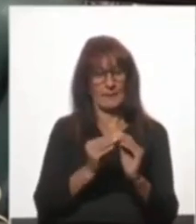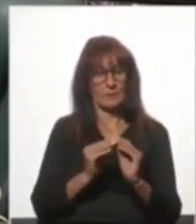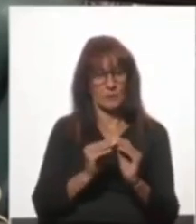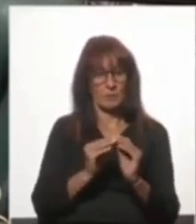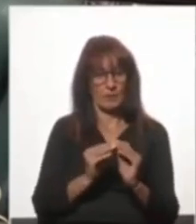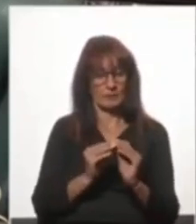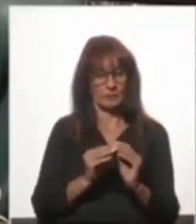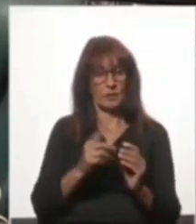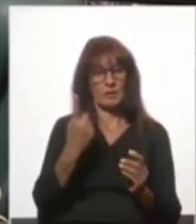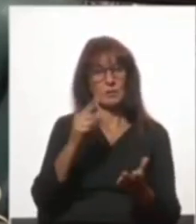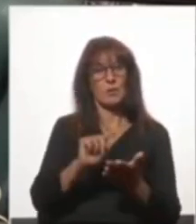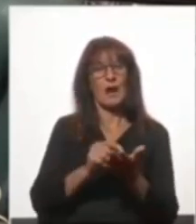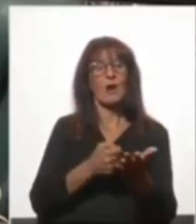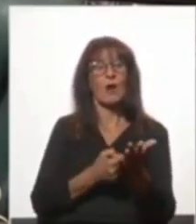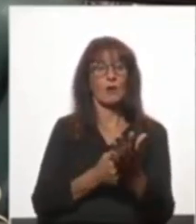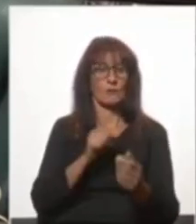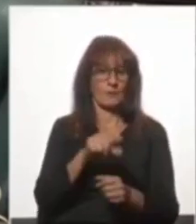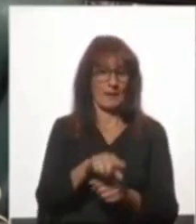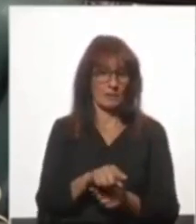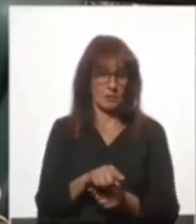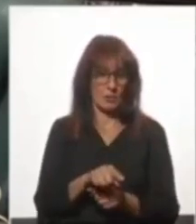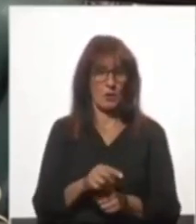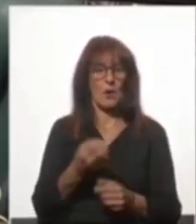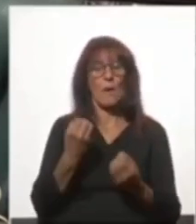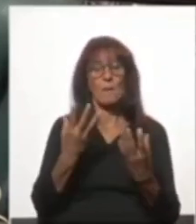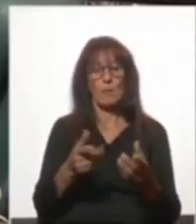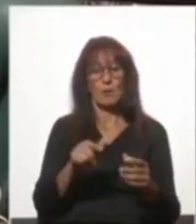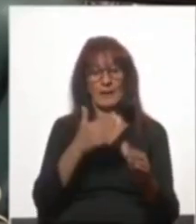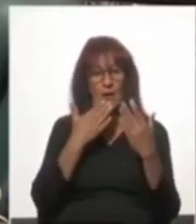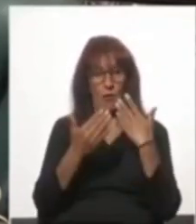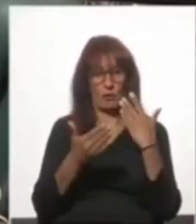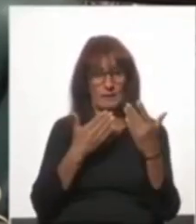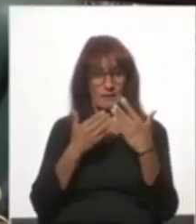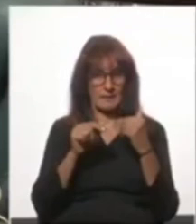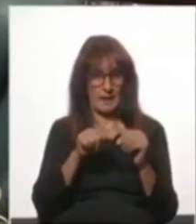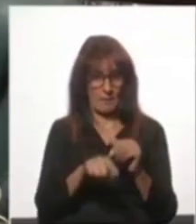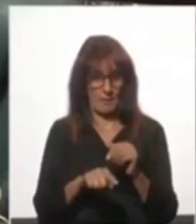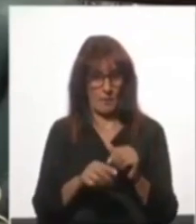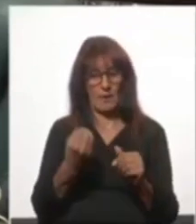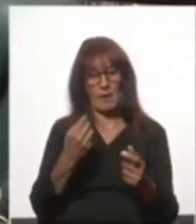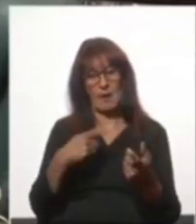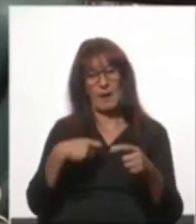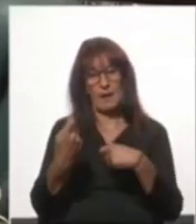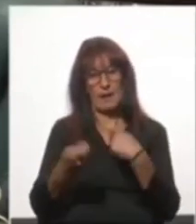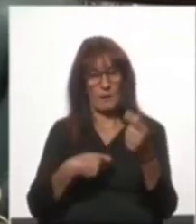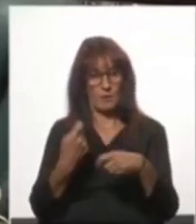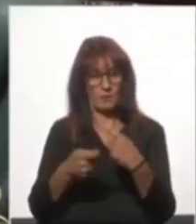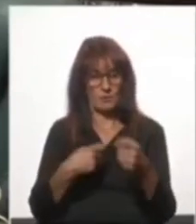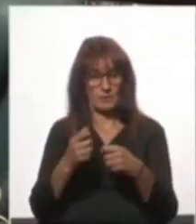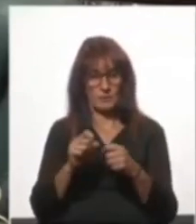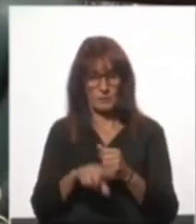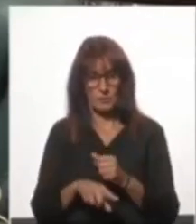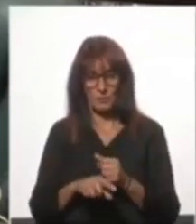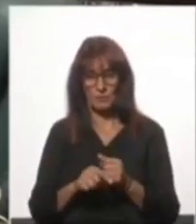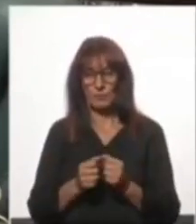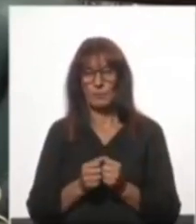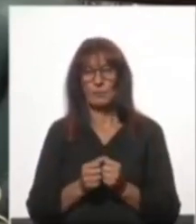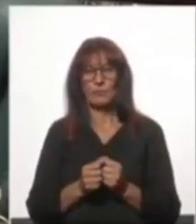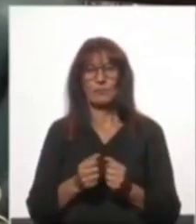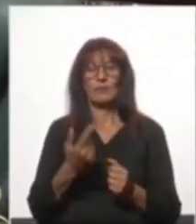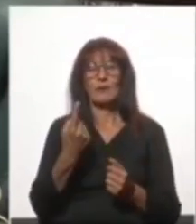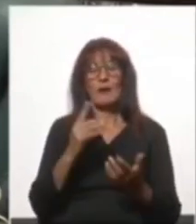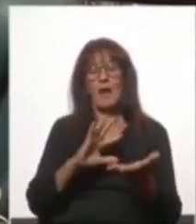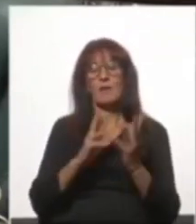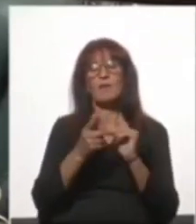confirmación de ese debilitamiento, porque lo que se dialogó en el marco de la negociación colectiva no fue recogido en la